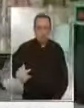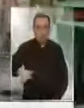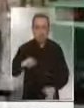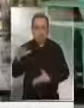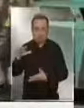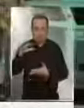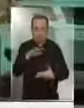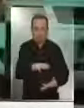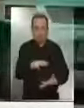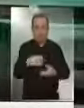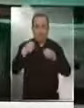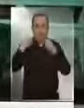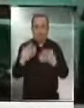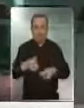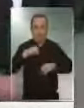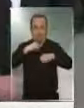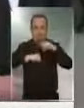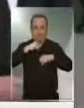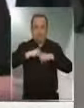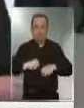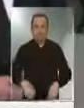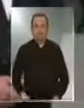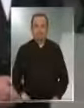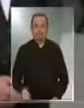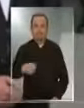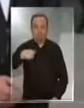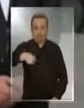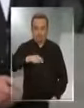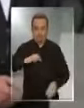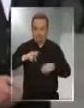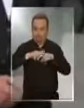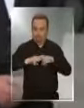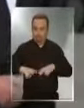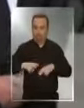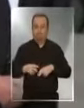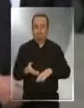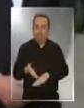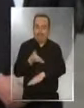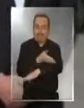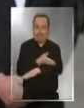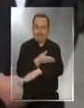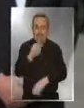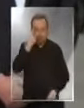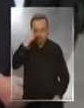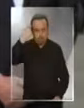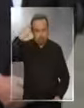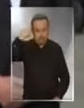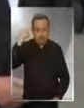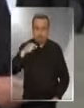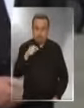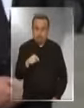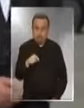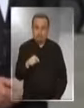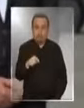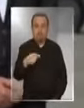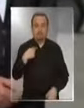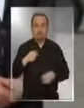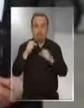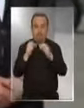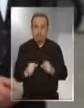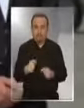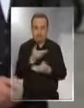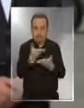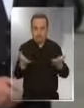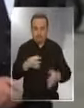varias donaciones empresariales. Nos hemos preparado a tiempo y a conciencia, y por esa razón podemos decirle a